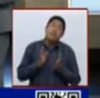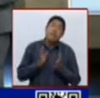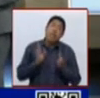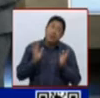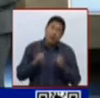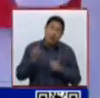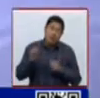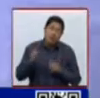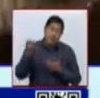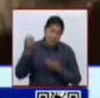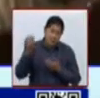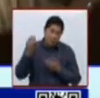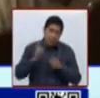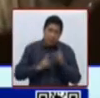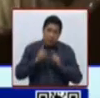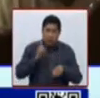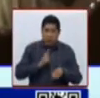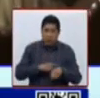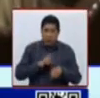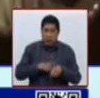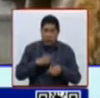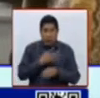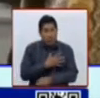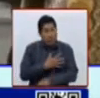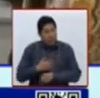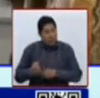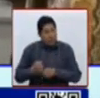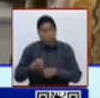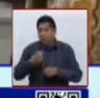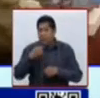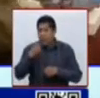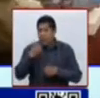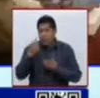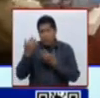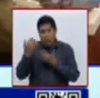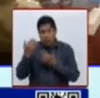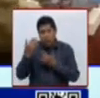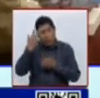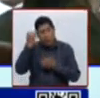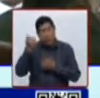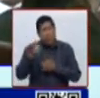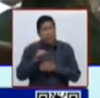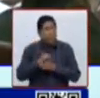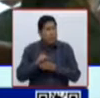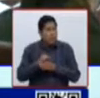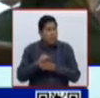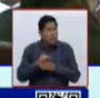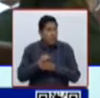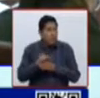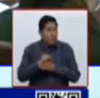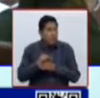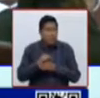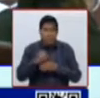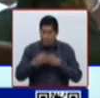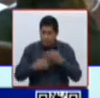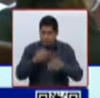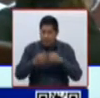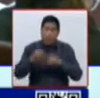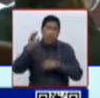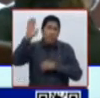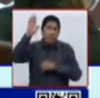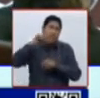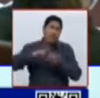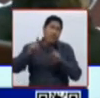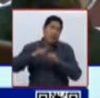Bueno, sí, se espera que en cualquier momento concluya la audiencia, se dicte un cuarto intermedio, porque prácticamente la fase de alegatos